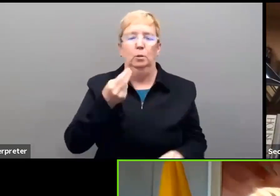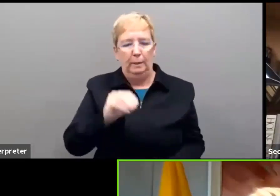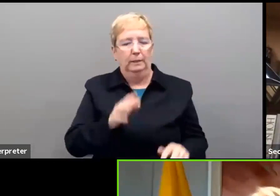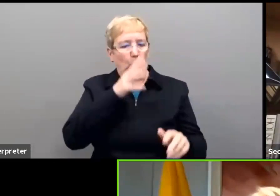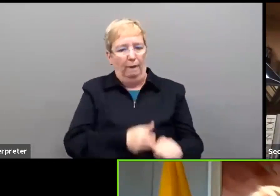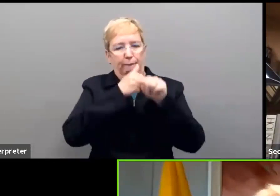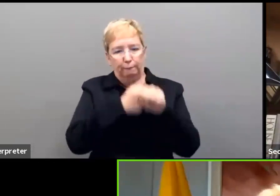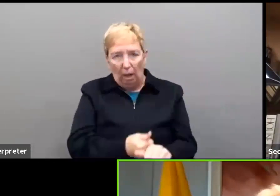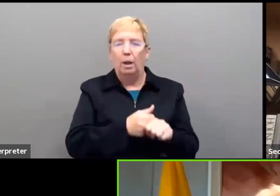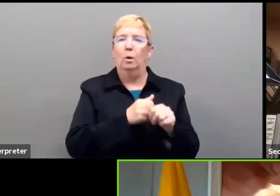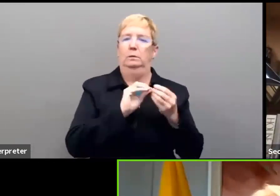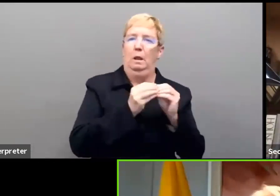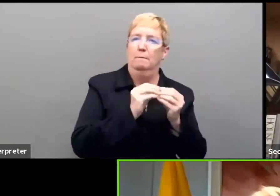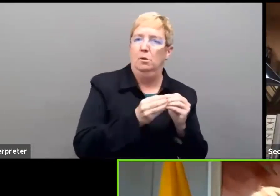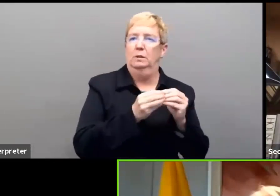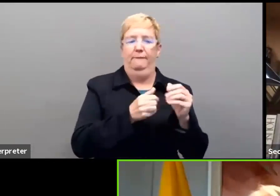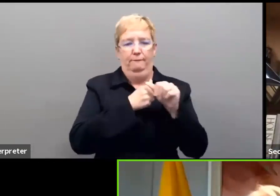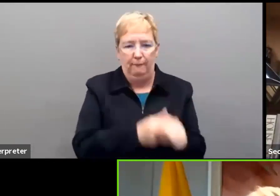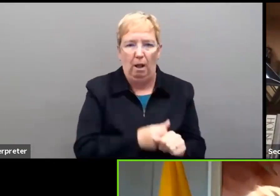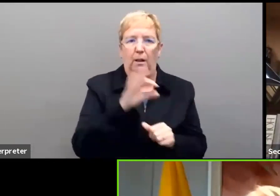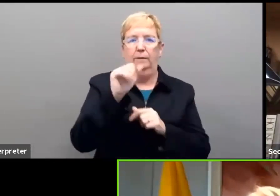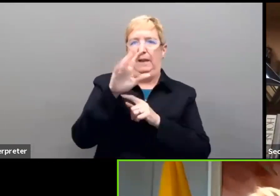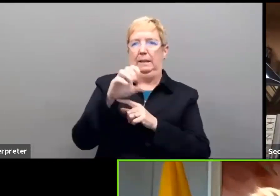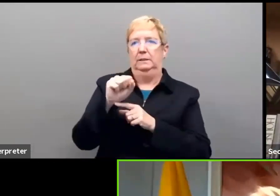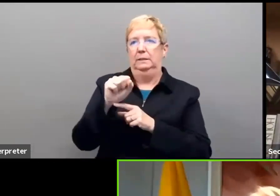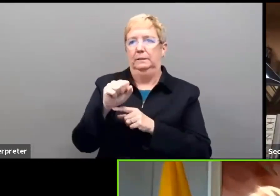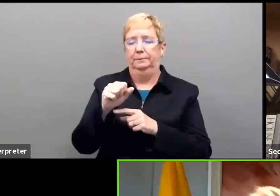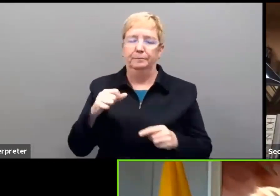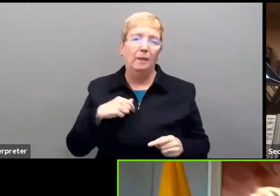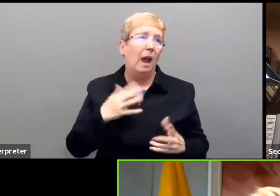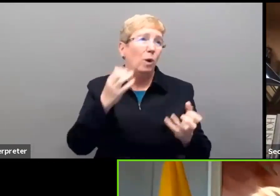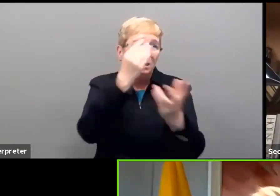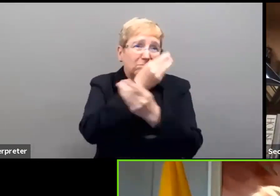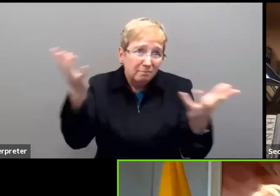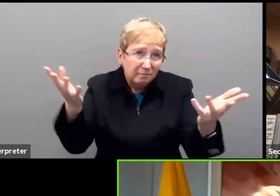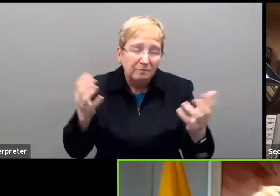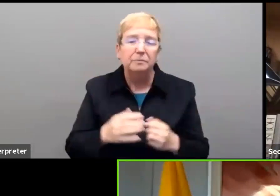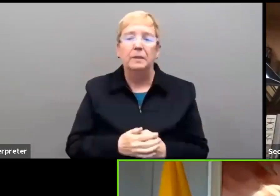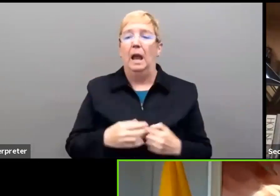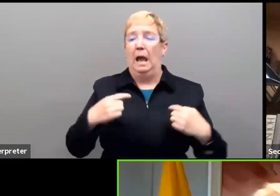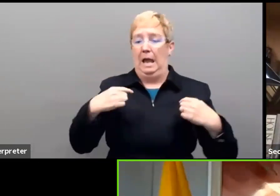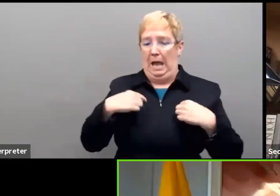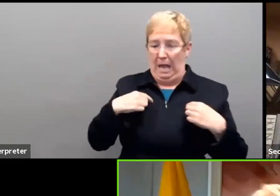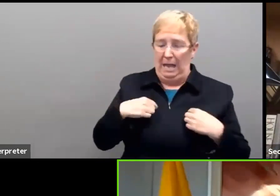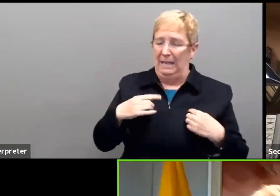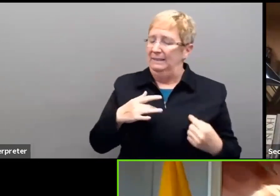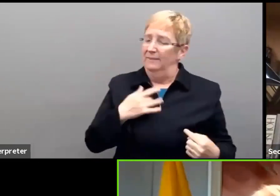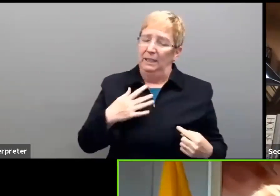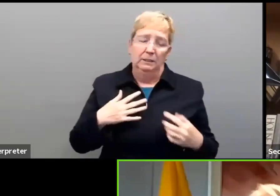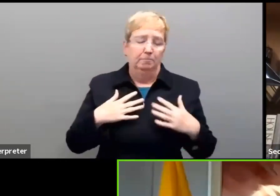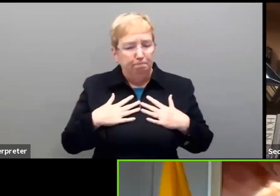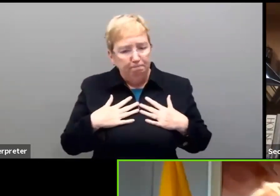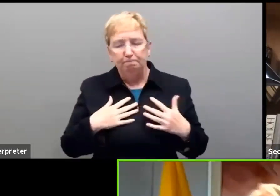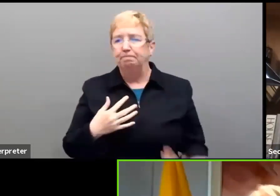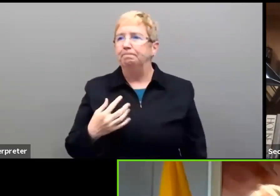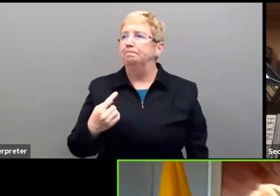el parentesco, digamos, de estas cepas que estamos viendo en Nuevo México, de hecho, han venido de otros lugares en los Estados Unidos.